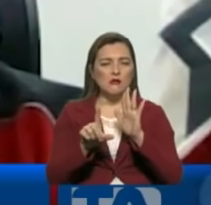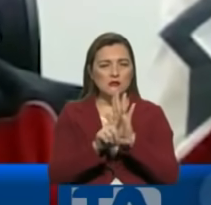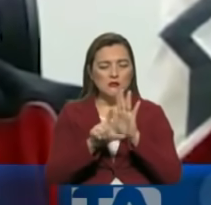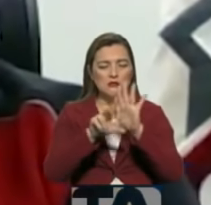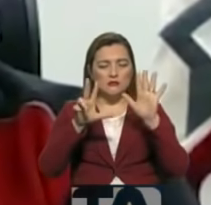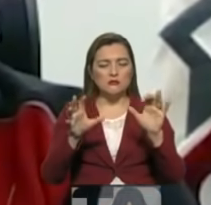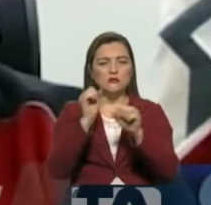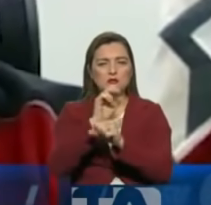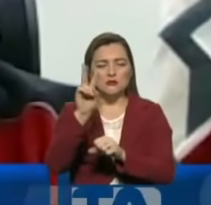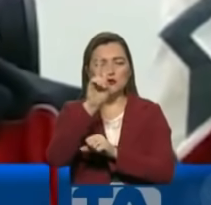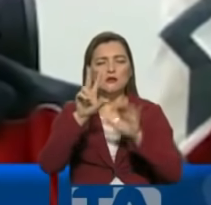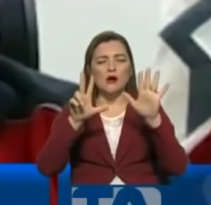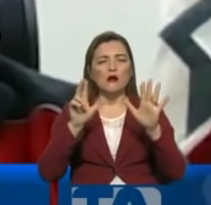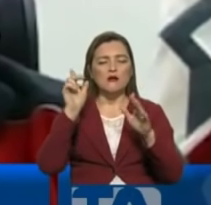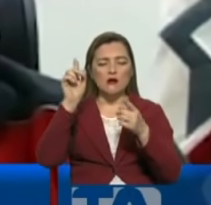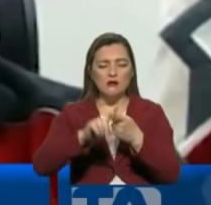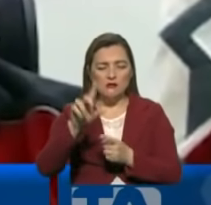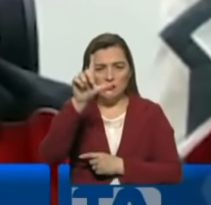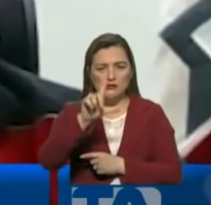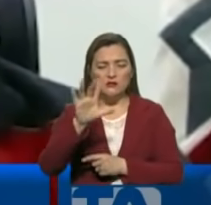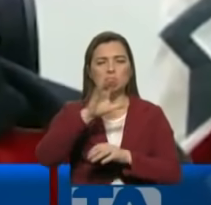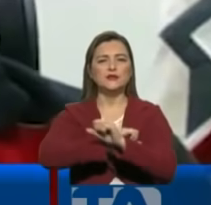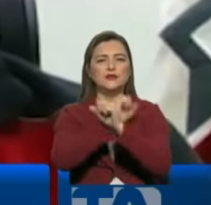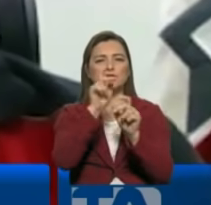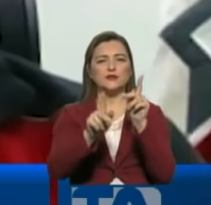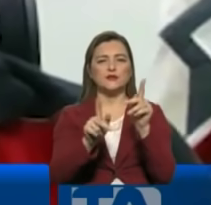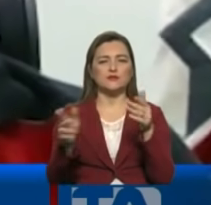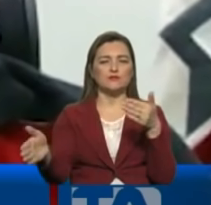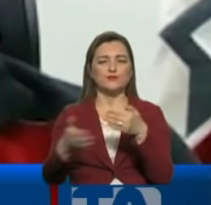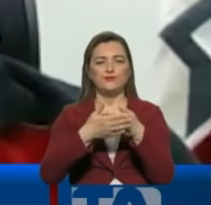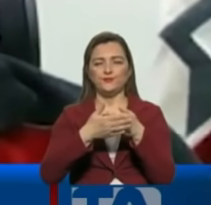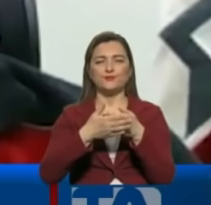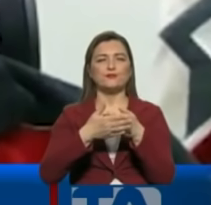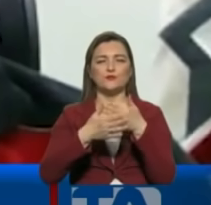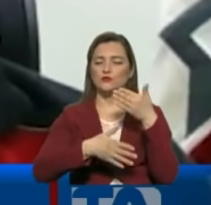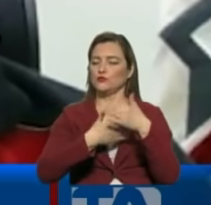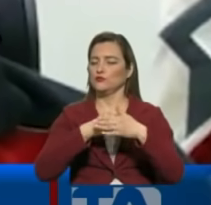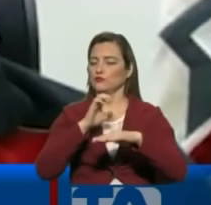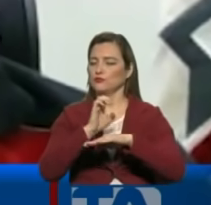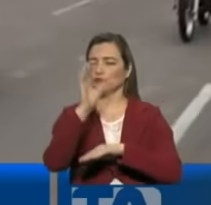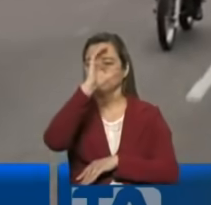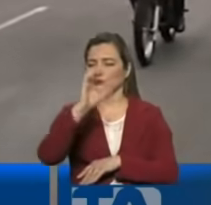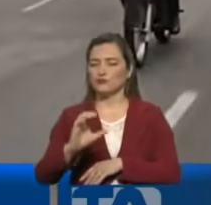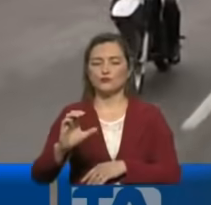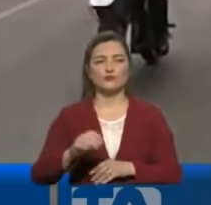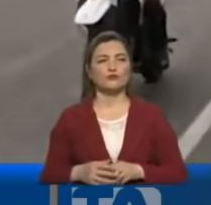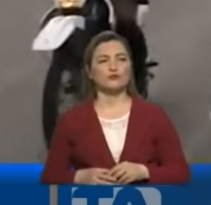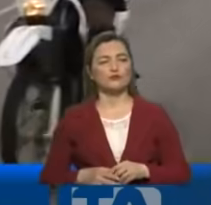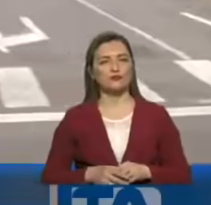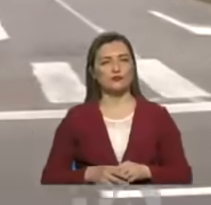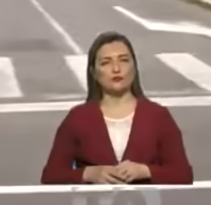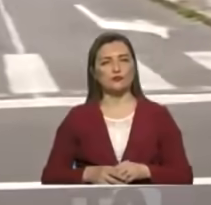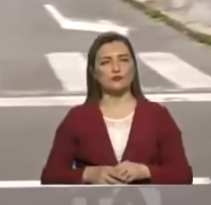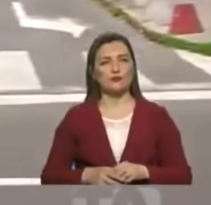decir? A partir del viernes 20 horas hasta el lunes 5 de la mañana, esas playas se encuentran cerradas en todo el eje costero. Aclara que no habrá